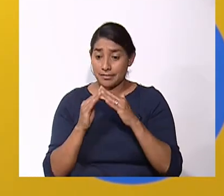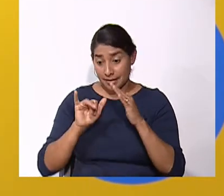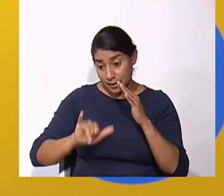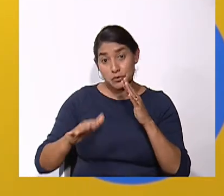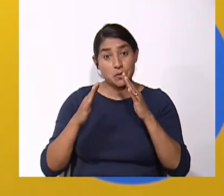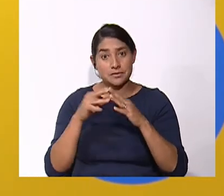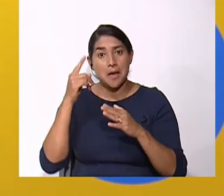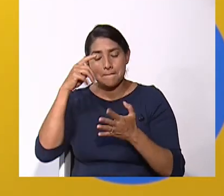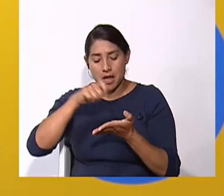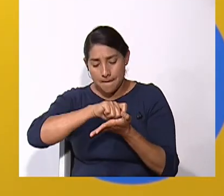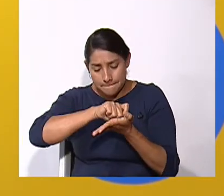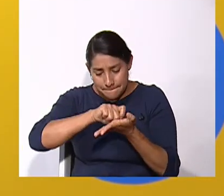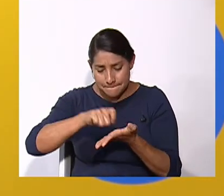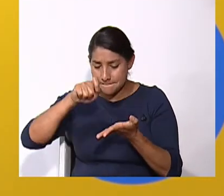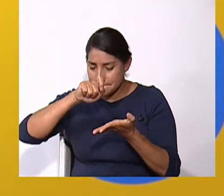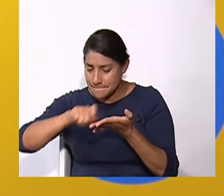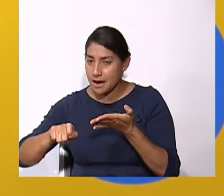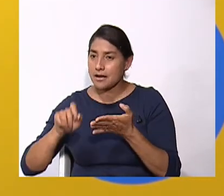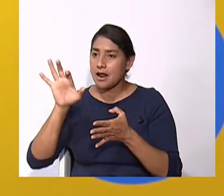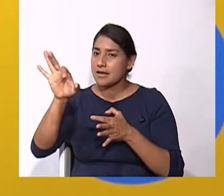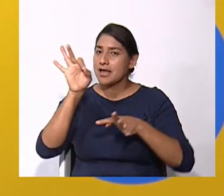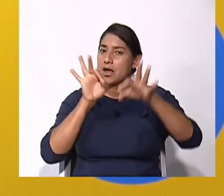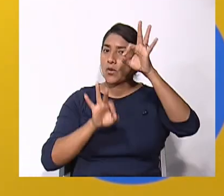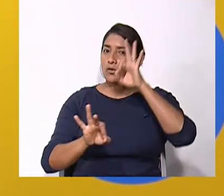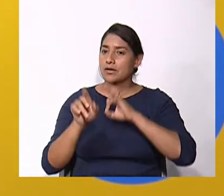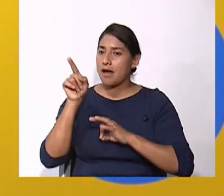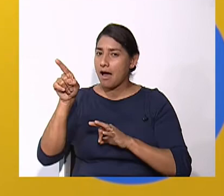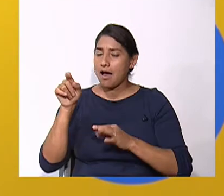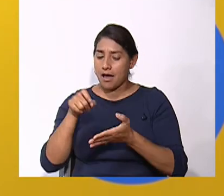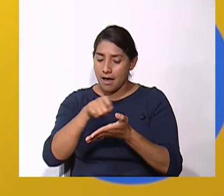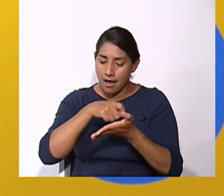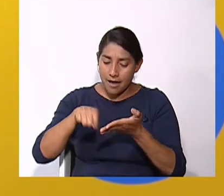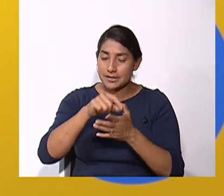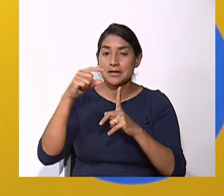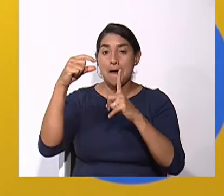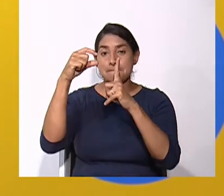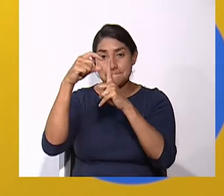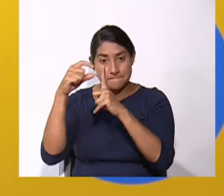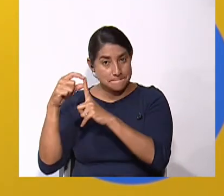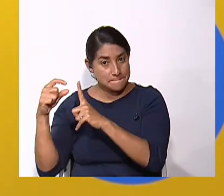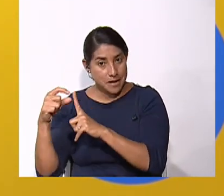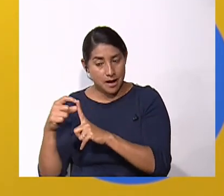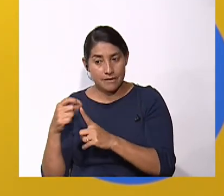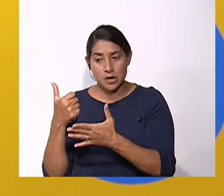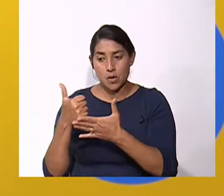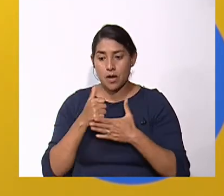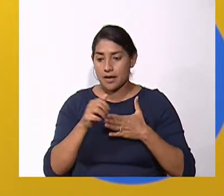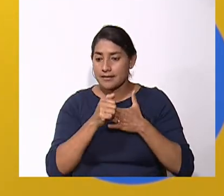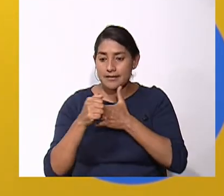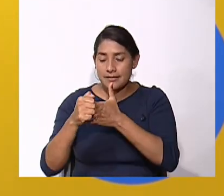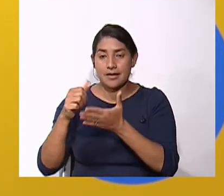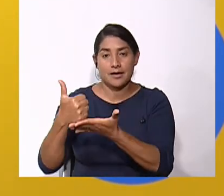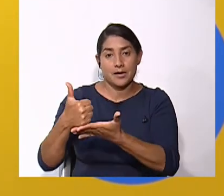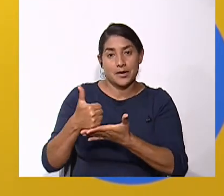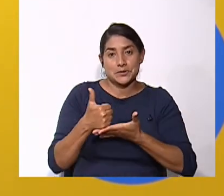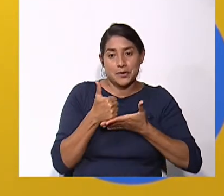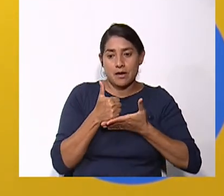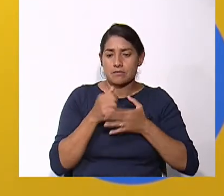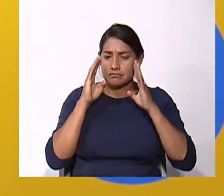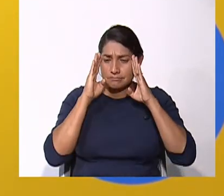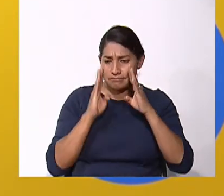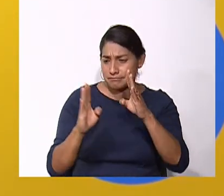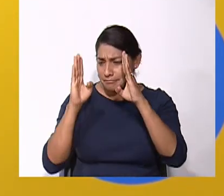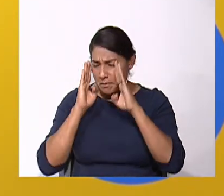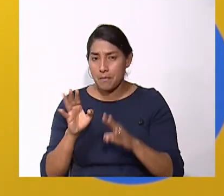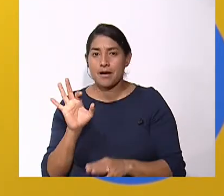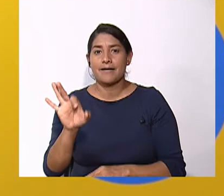para marcar y encontrar y encerrar esas palabritas que nos van a ir ayudando a orientarnos